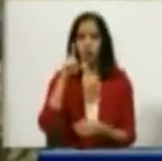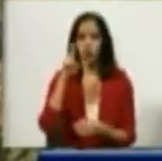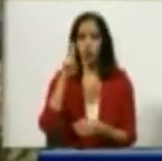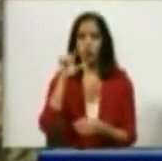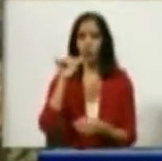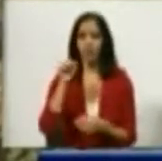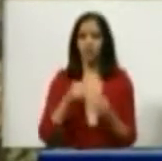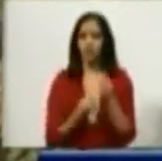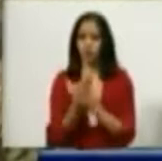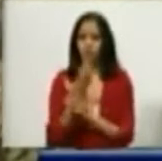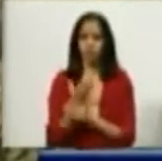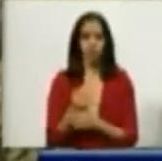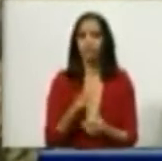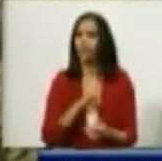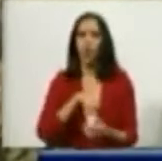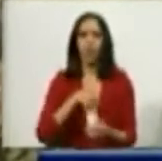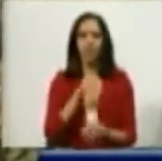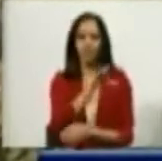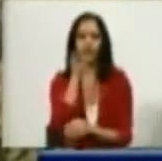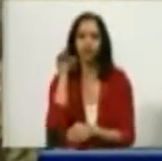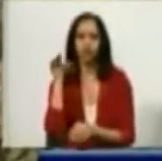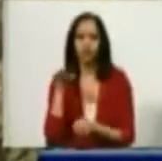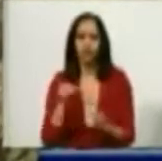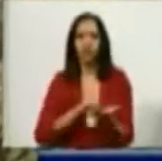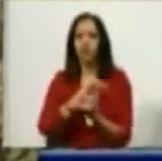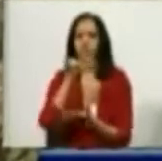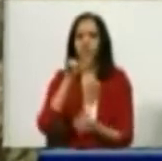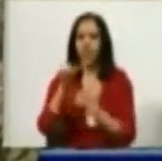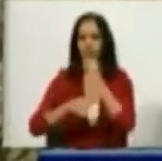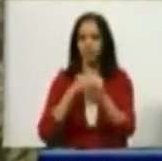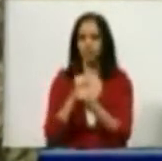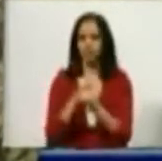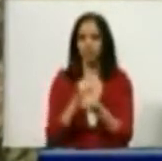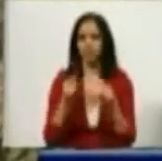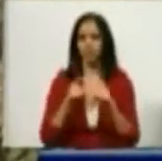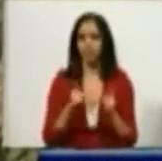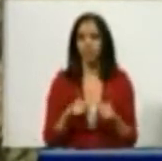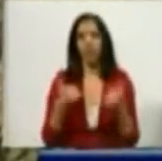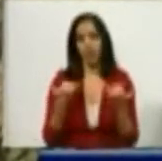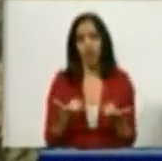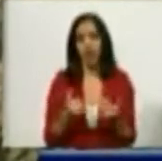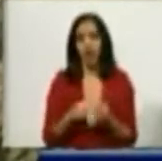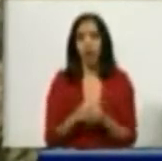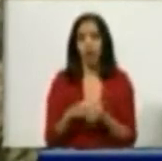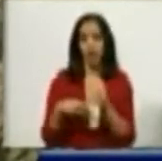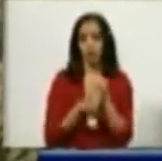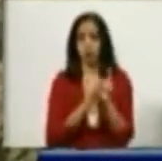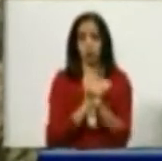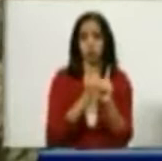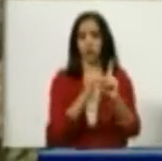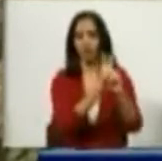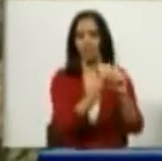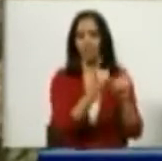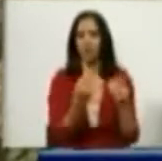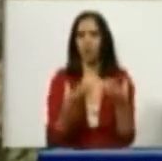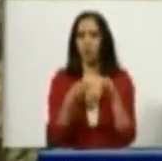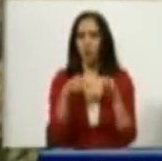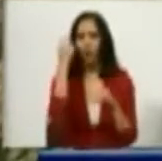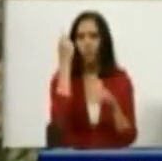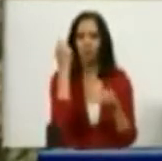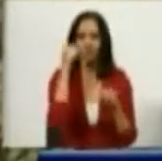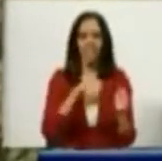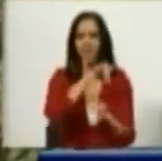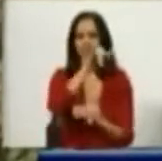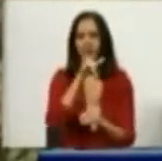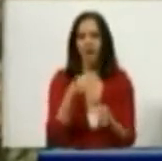había podido seguir chuleando ningún Viaje al exterior en esta oportunidad logró colarse con el grupo de diputados que viajan con la excusa